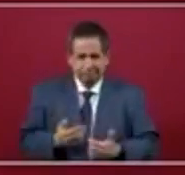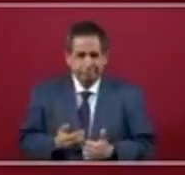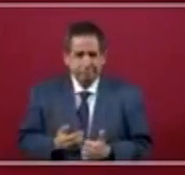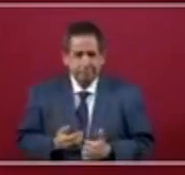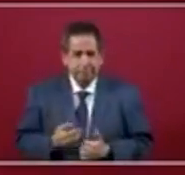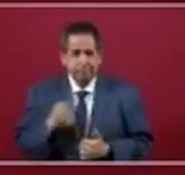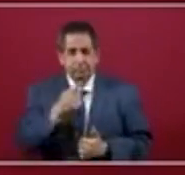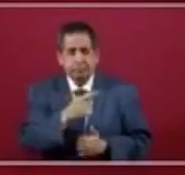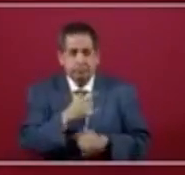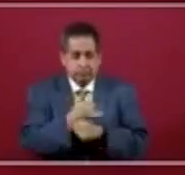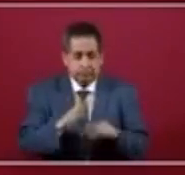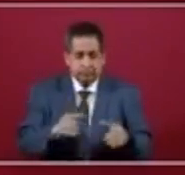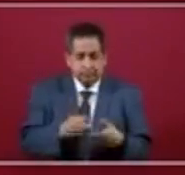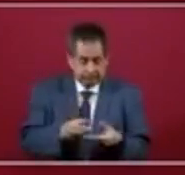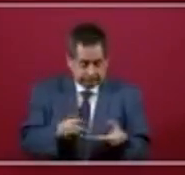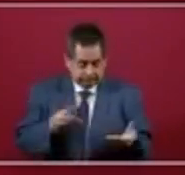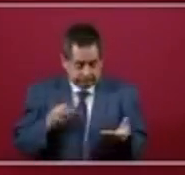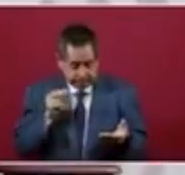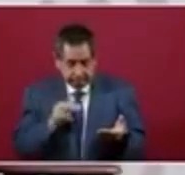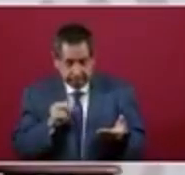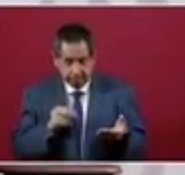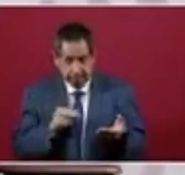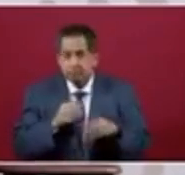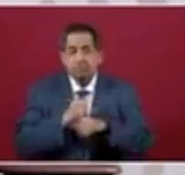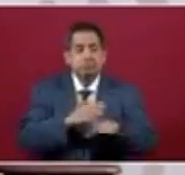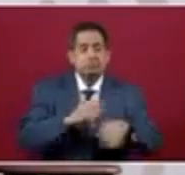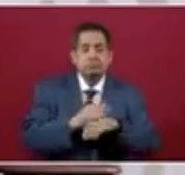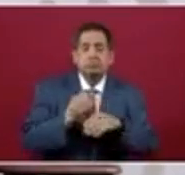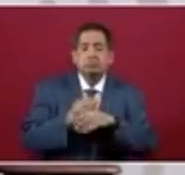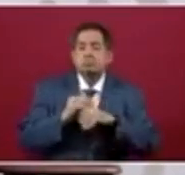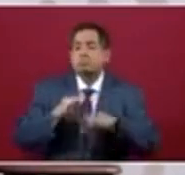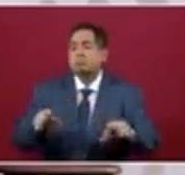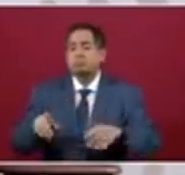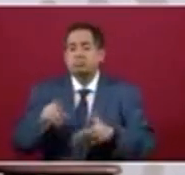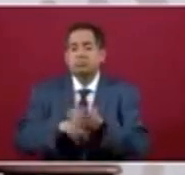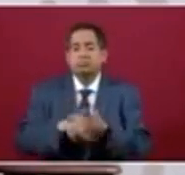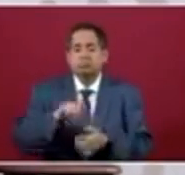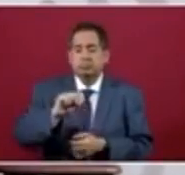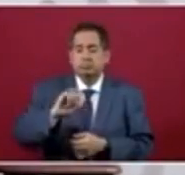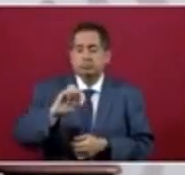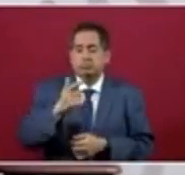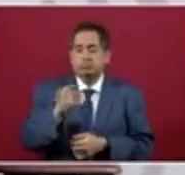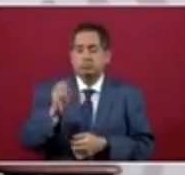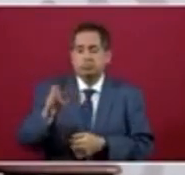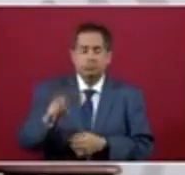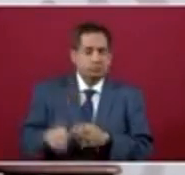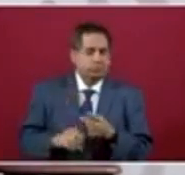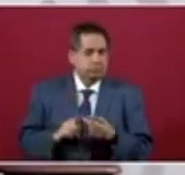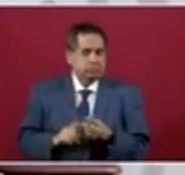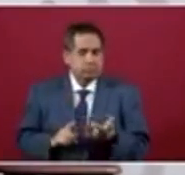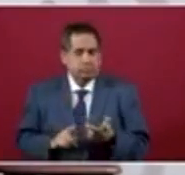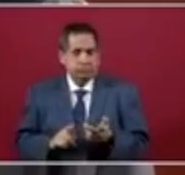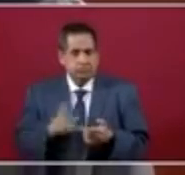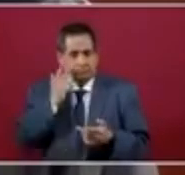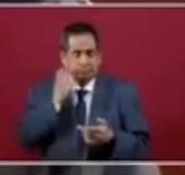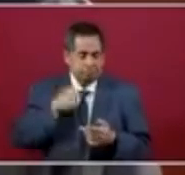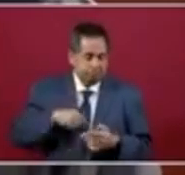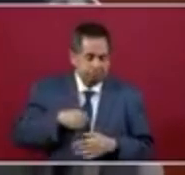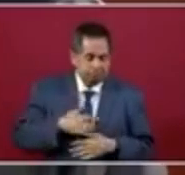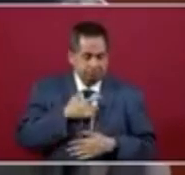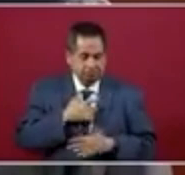y era la información que manejaban en la Secretaría de Gobernación para tomar